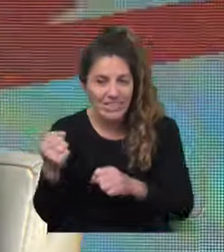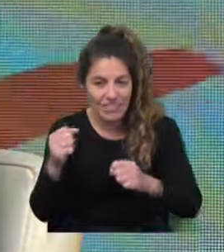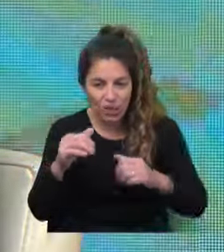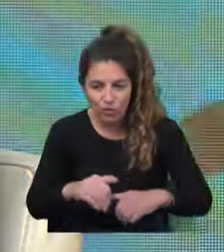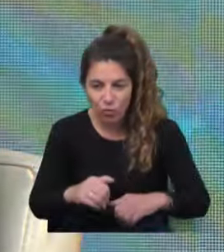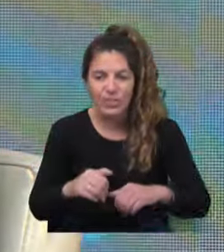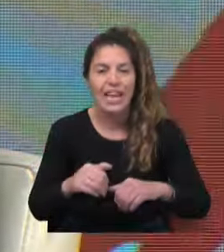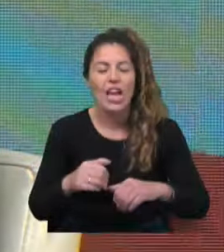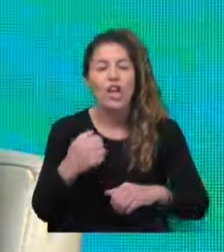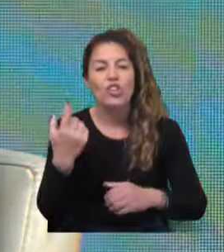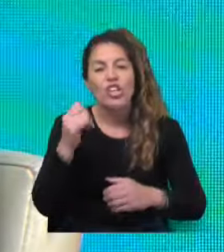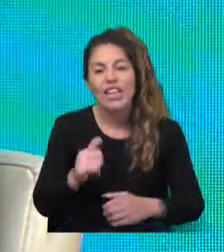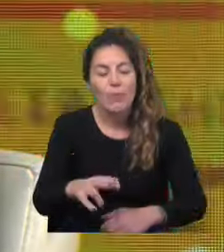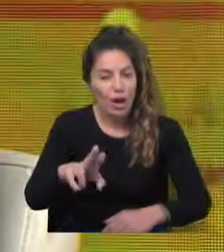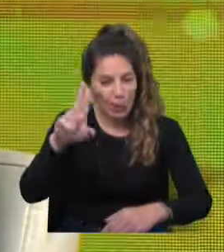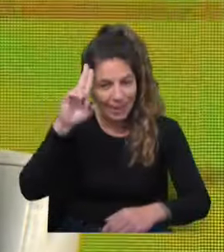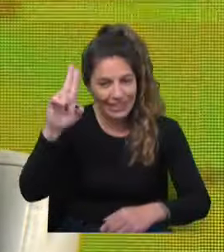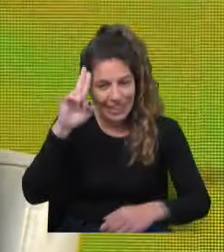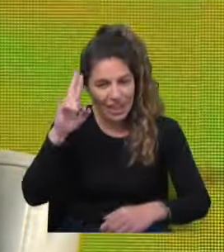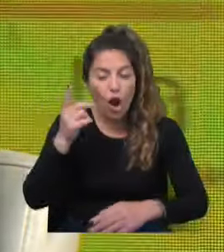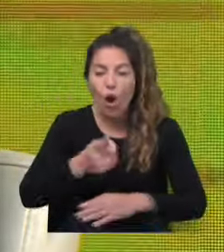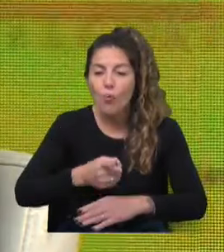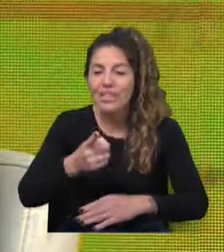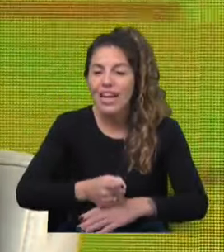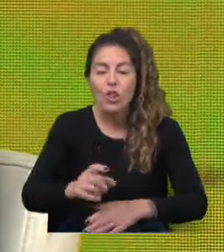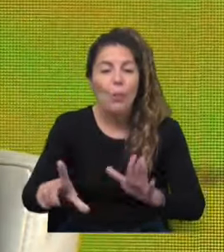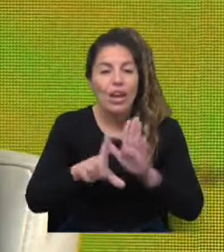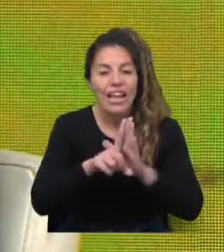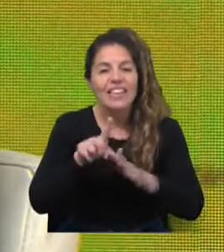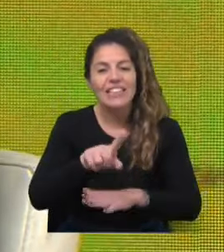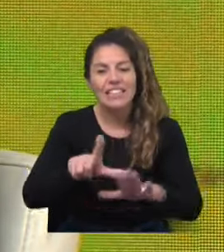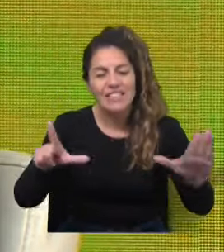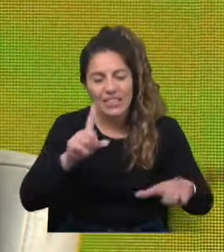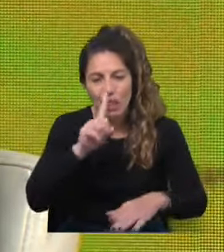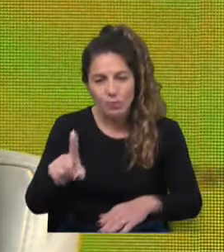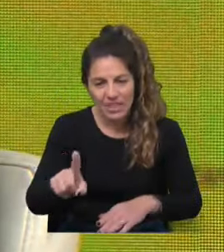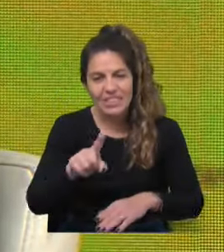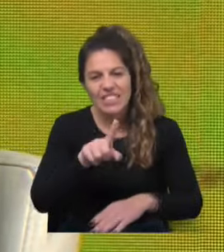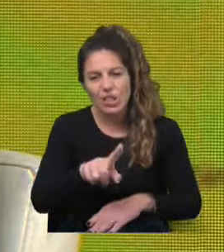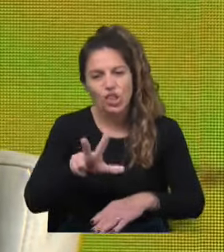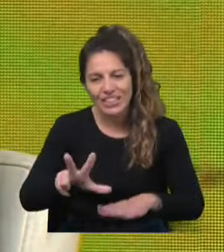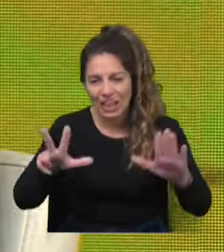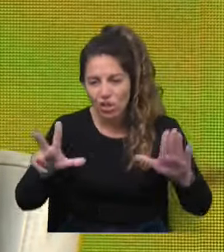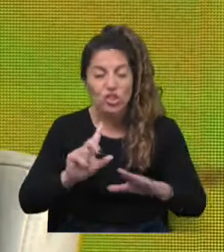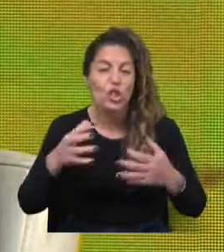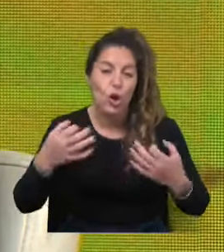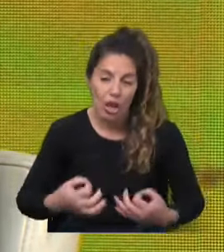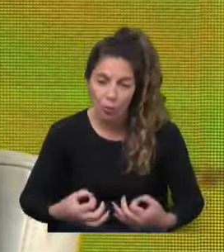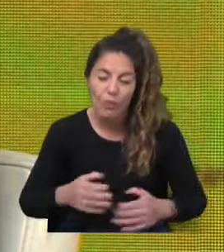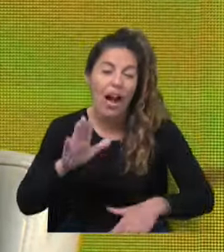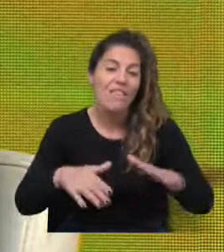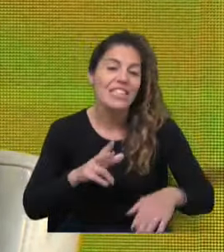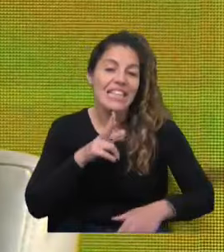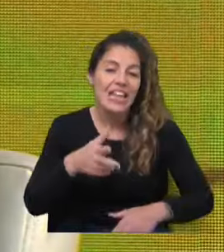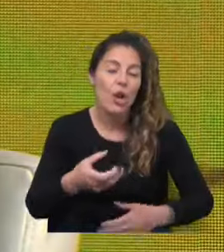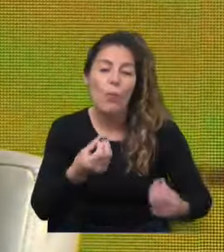y nosotros tenemos que respetarla porque estamos obligados por la ley 17.738. Que si no la cumplimos, porque muchas veces nos dijeron,